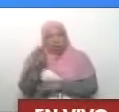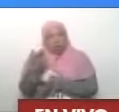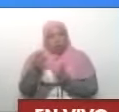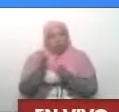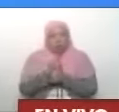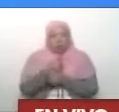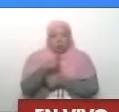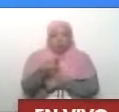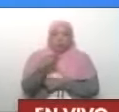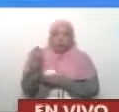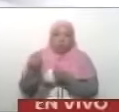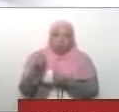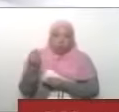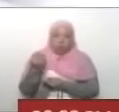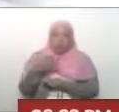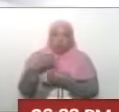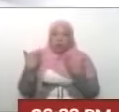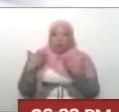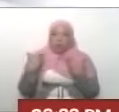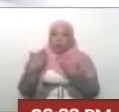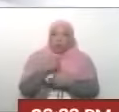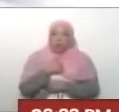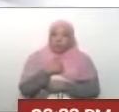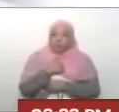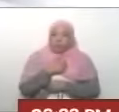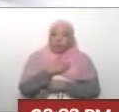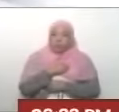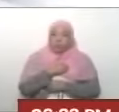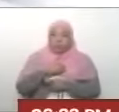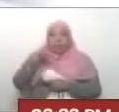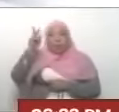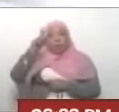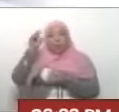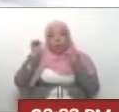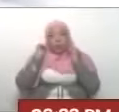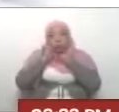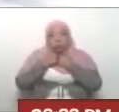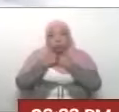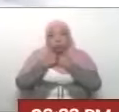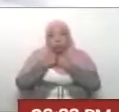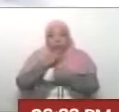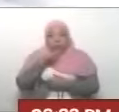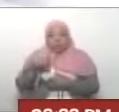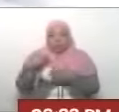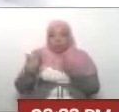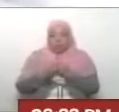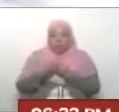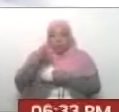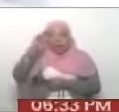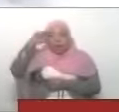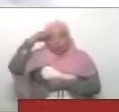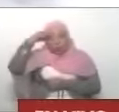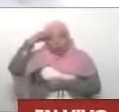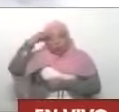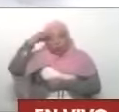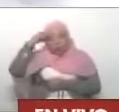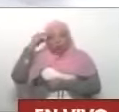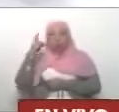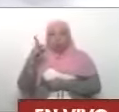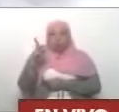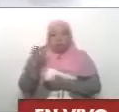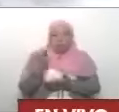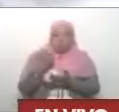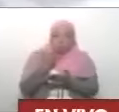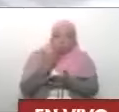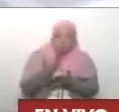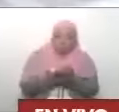siento muy contento, presidente, porque como usted lo dice, el profesor Aristóbulo Isturi, siempre presente con nosotros, tuvo la idea y se la presentó usted y usted la